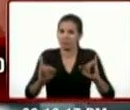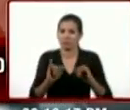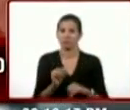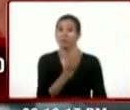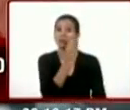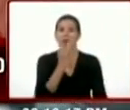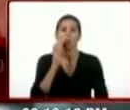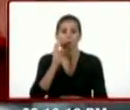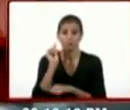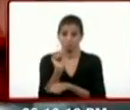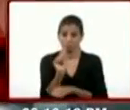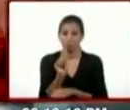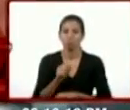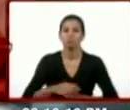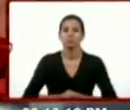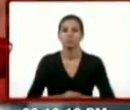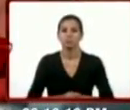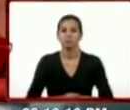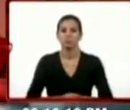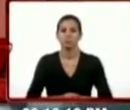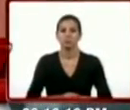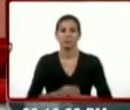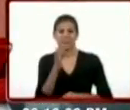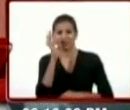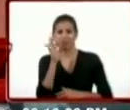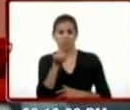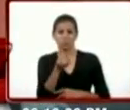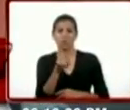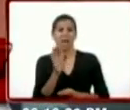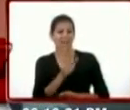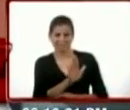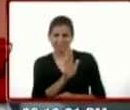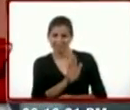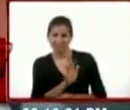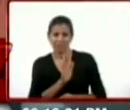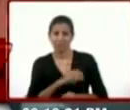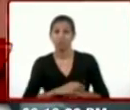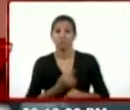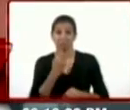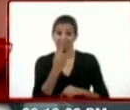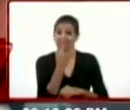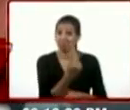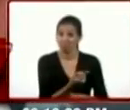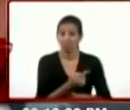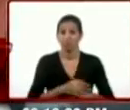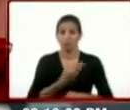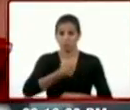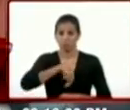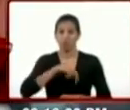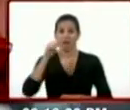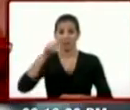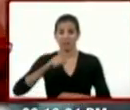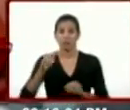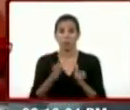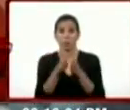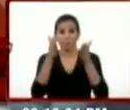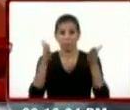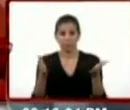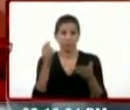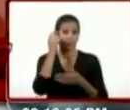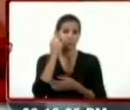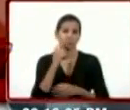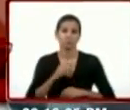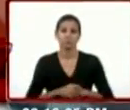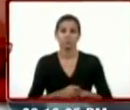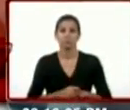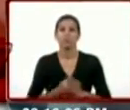Radosky, Caprichito, si tú sigues así, te lo digo. Nosotros de acá de Cumanacoa vamos a dar